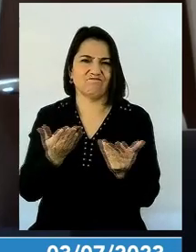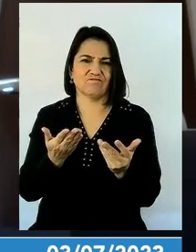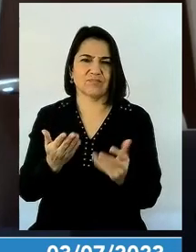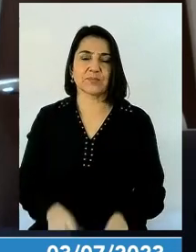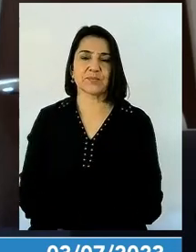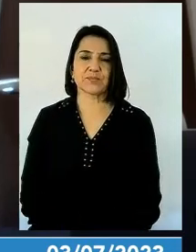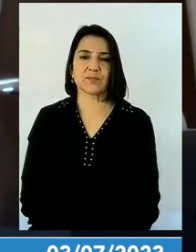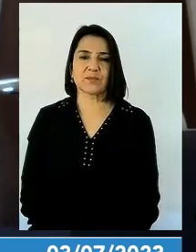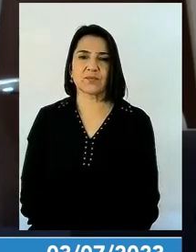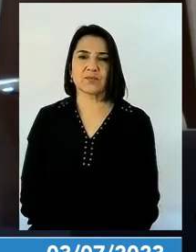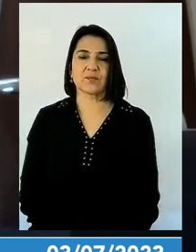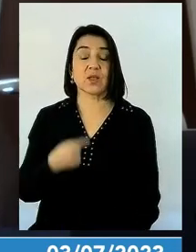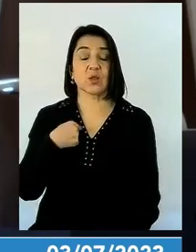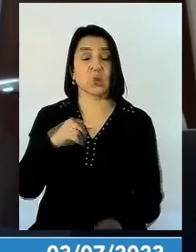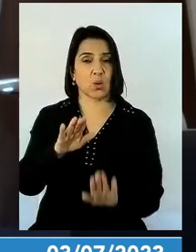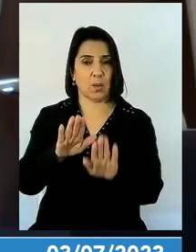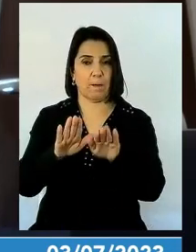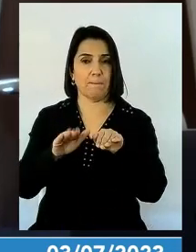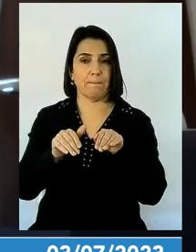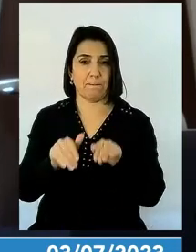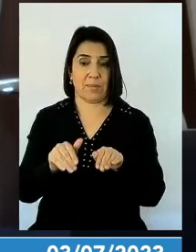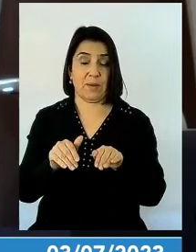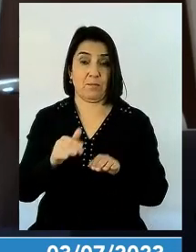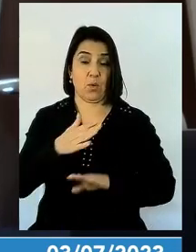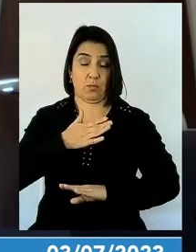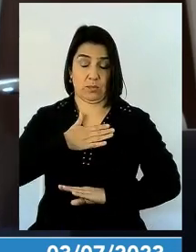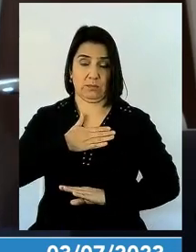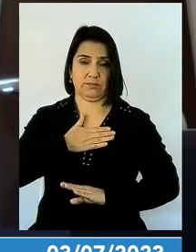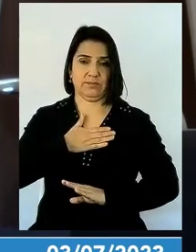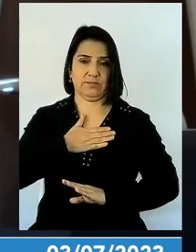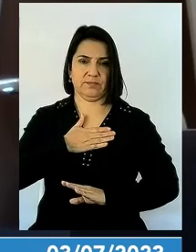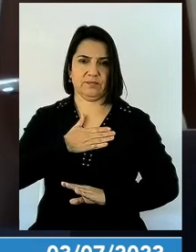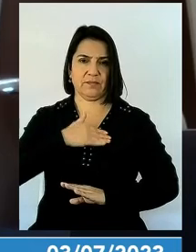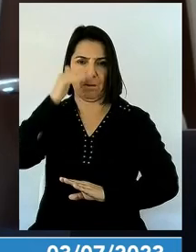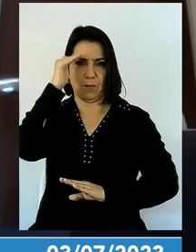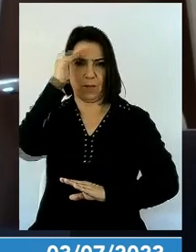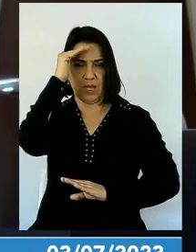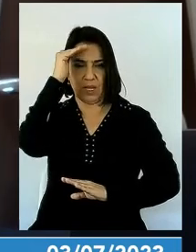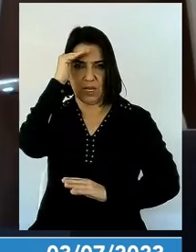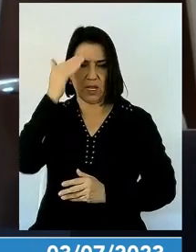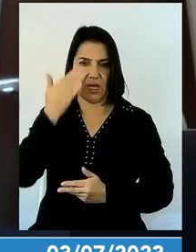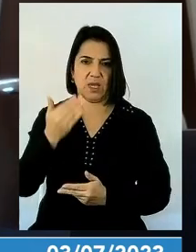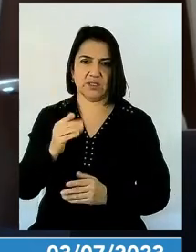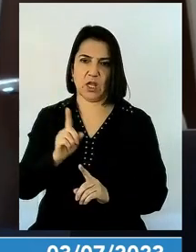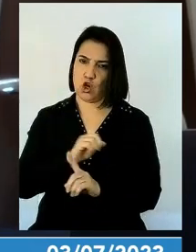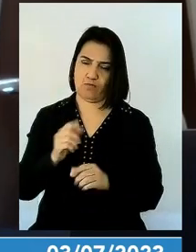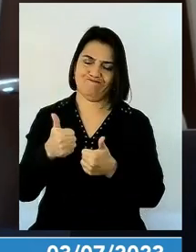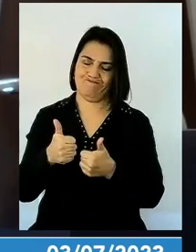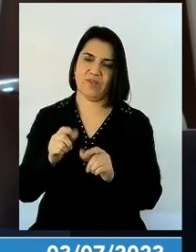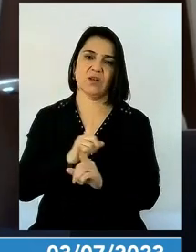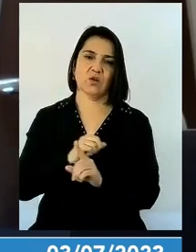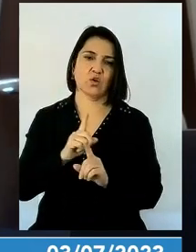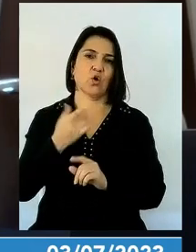Yo mismo pasé por una experiencia no agradable por el hecho de haber pedido